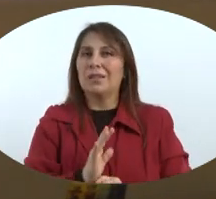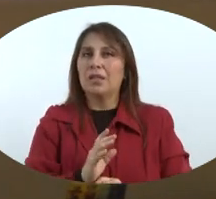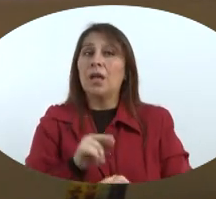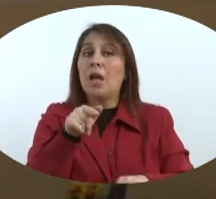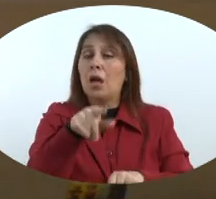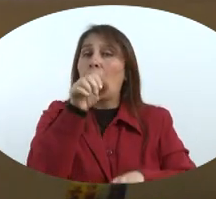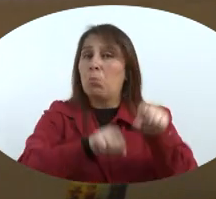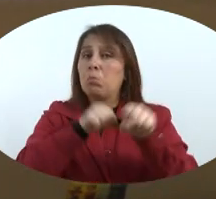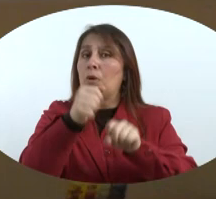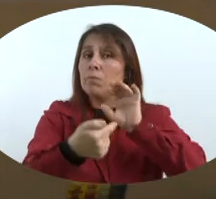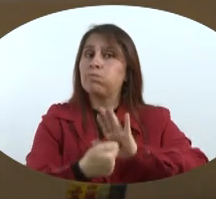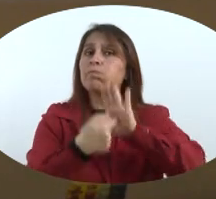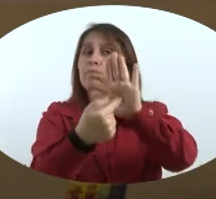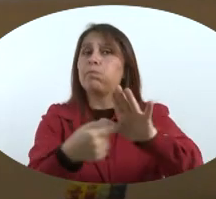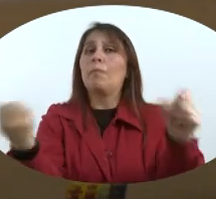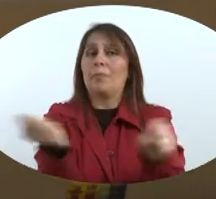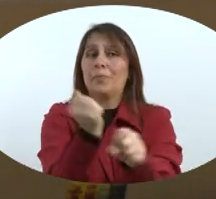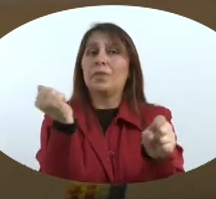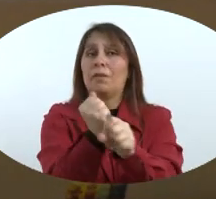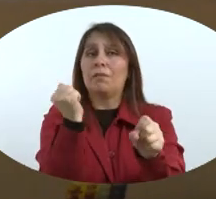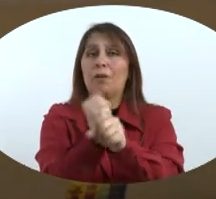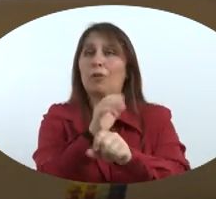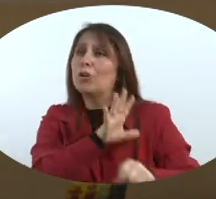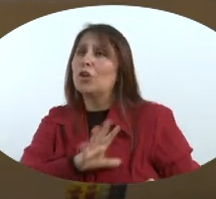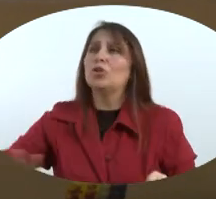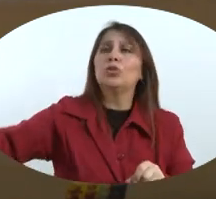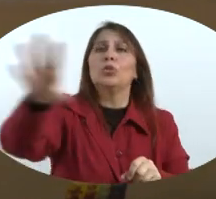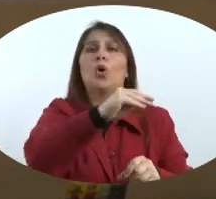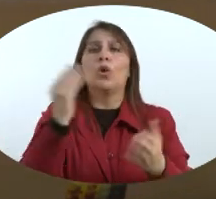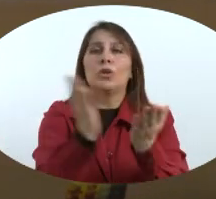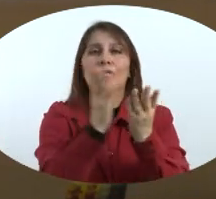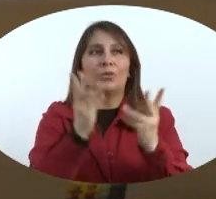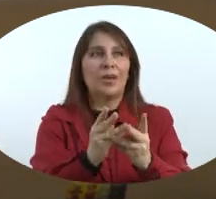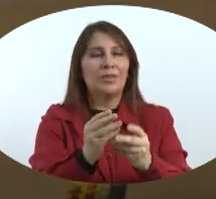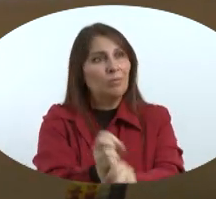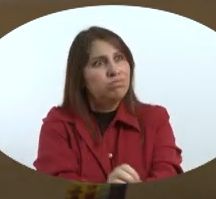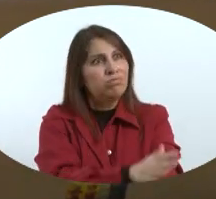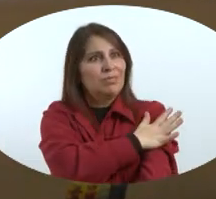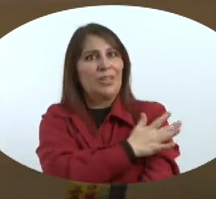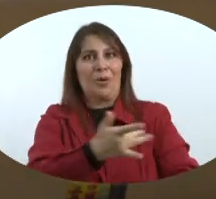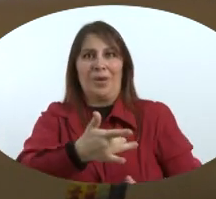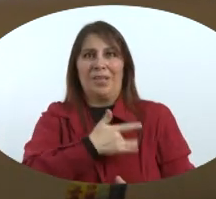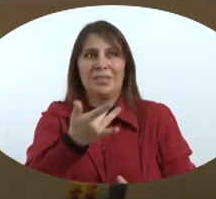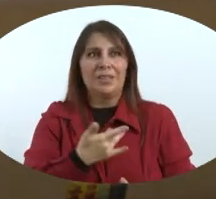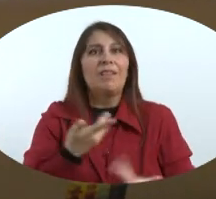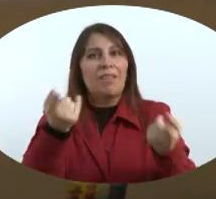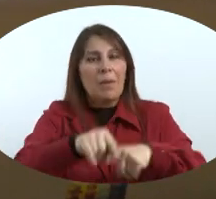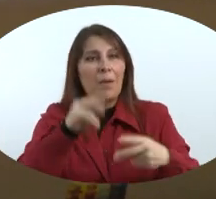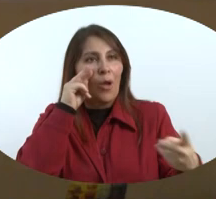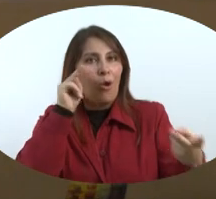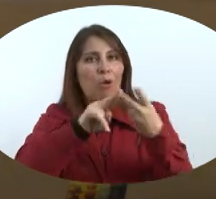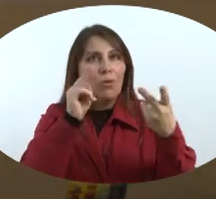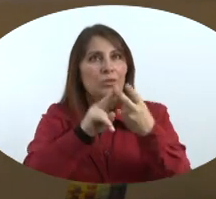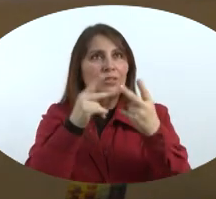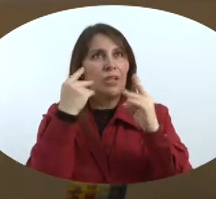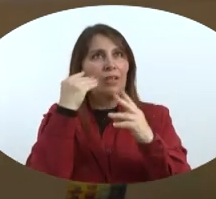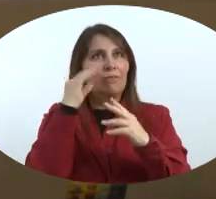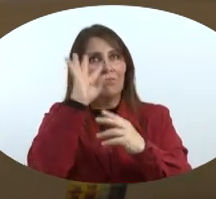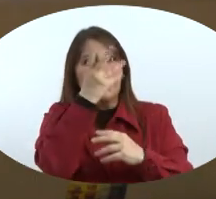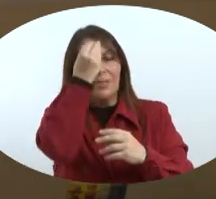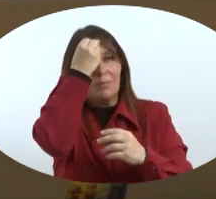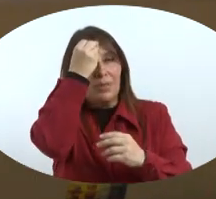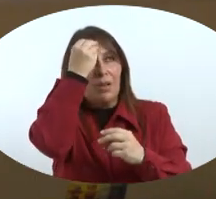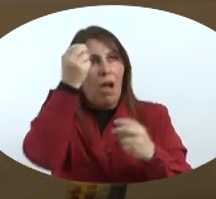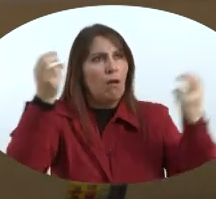podido dar una muestra del trabajo que los estudiantes desde su emocionalidad pero también desde el conocimiento disciplinar